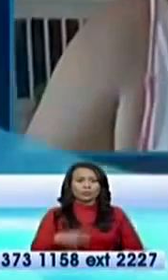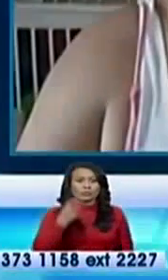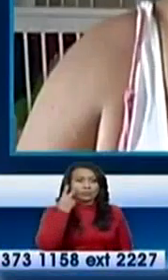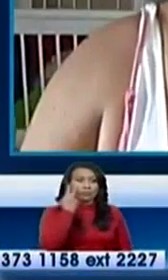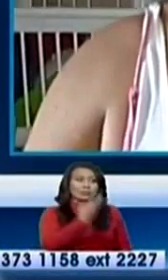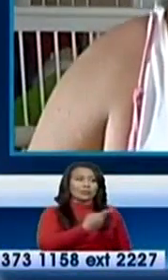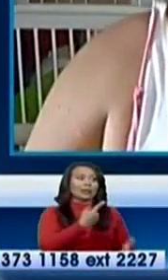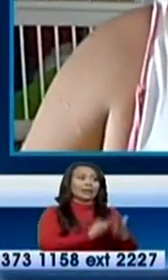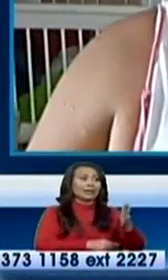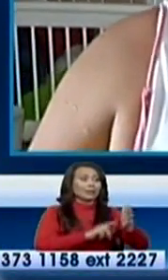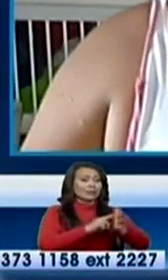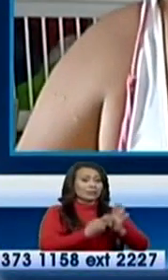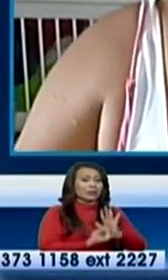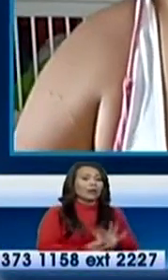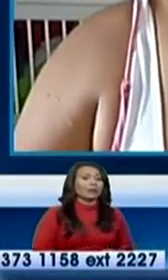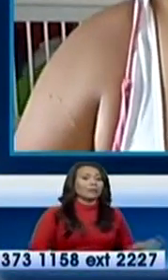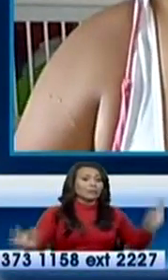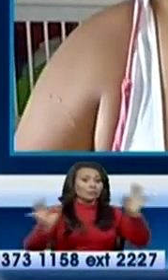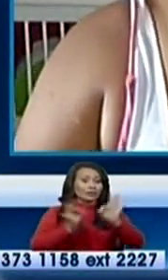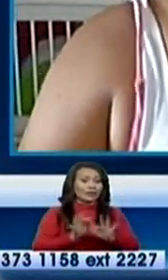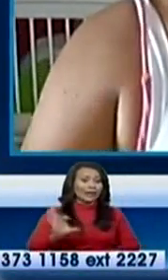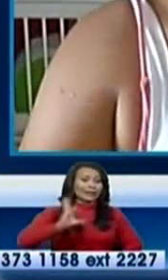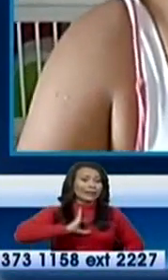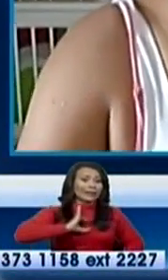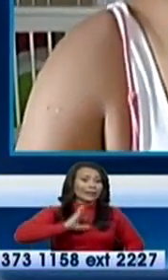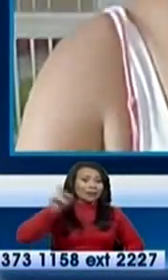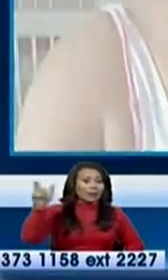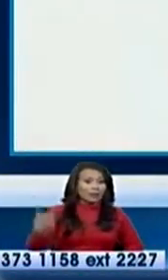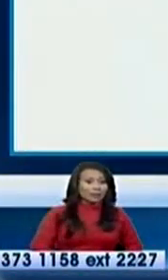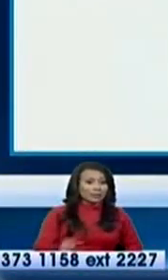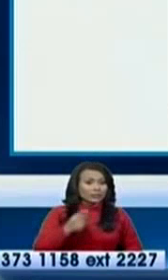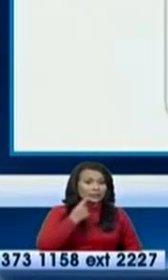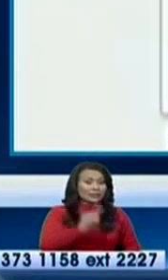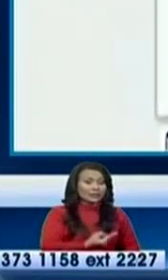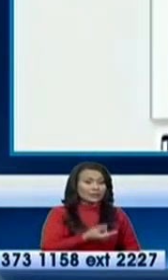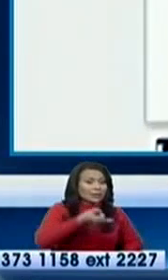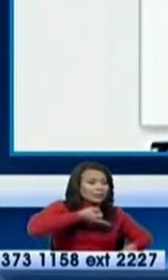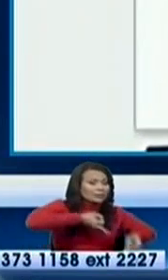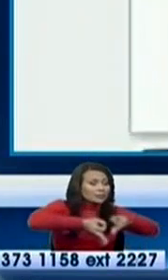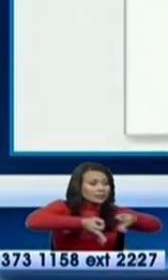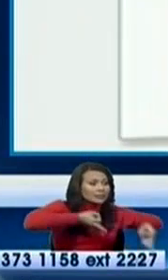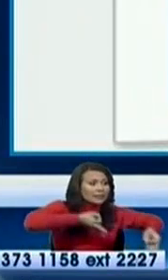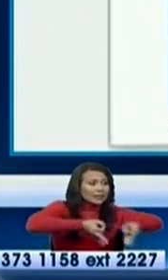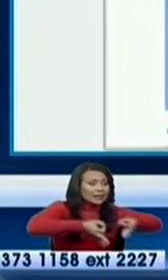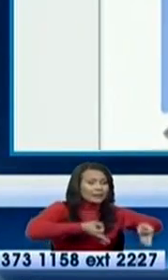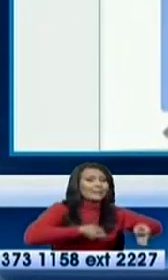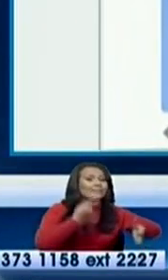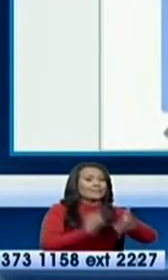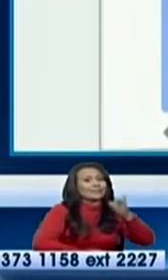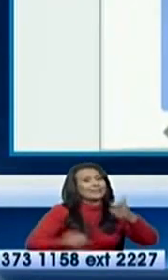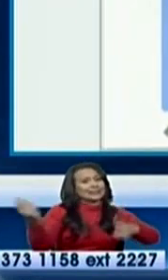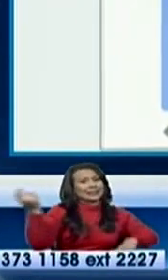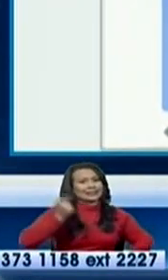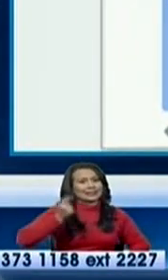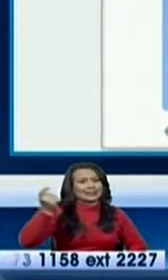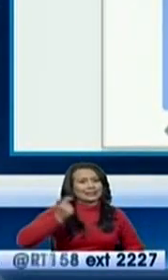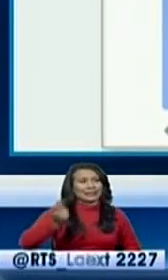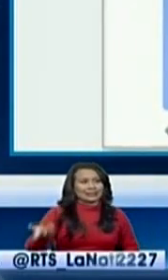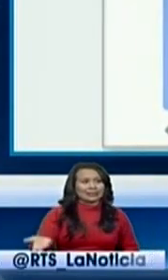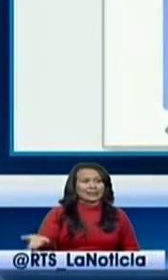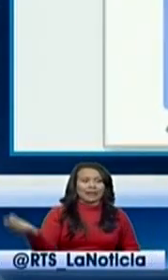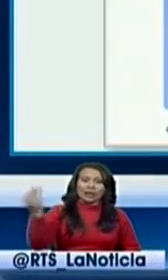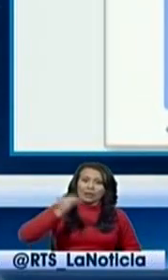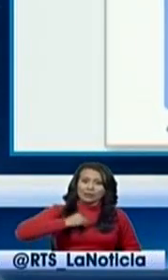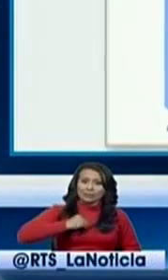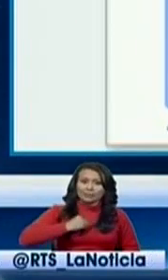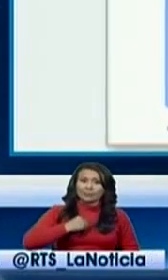su importancia y que además los técnicos, los conocedores, los científicos, los estudiosos de este tipo de situaciones, nos dicen